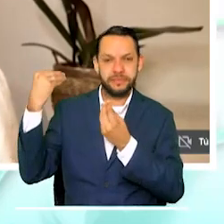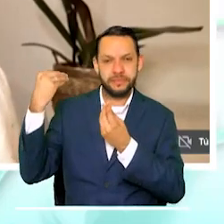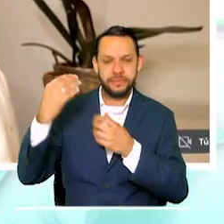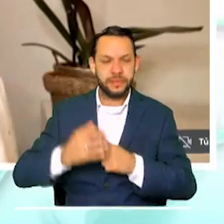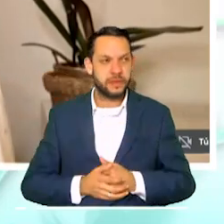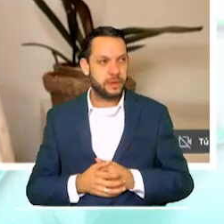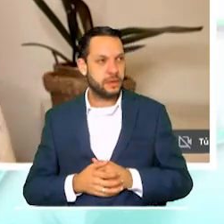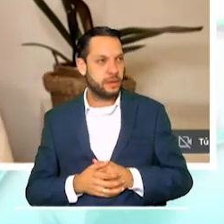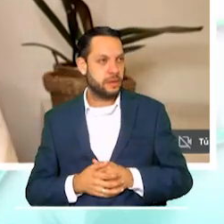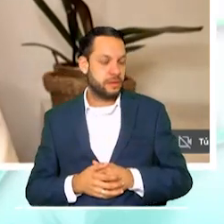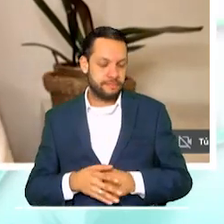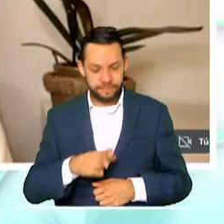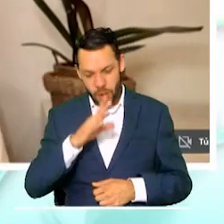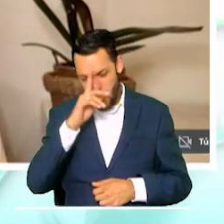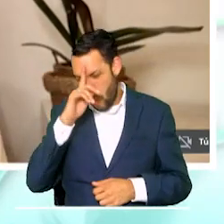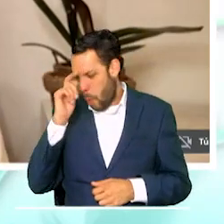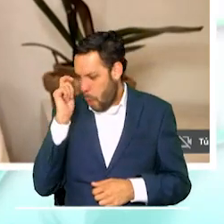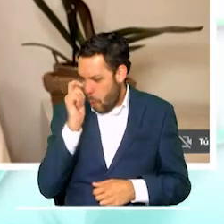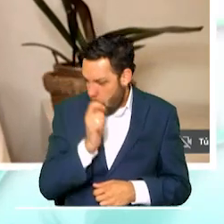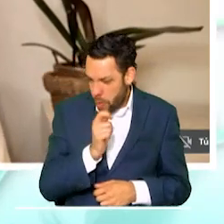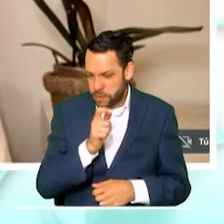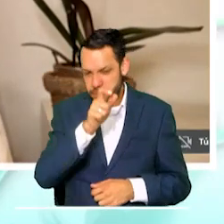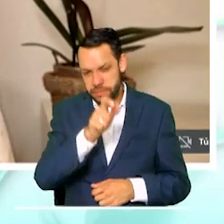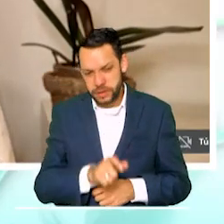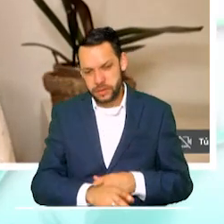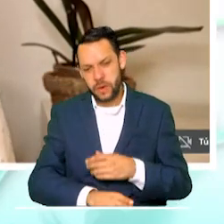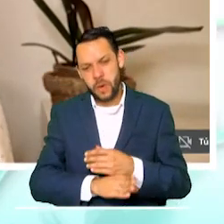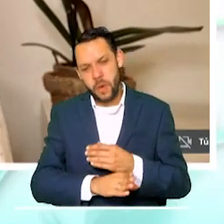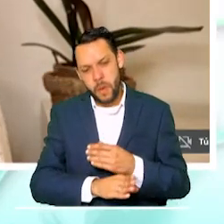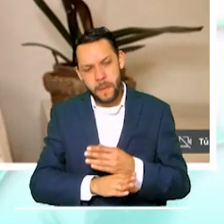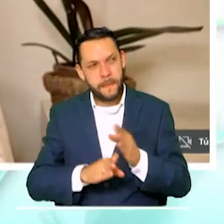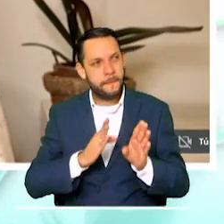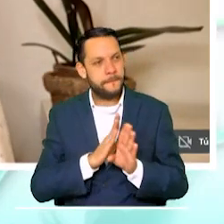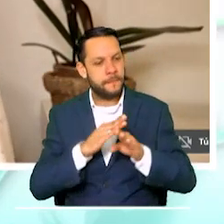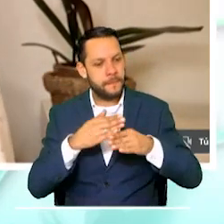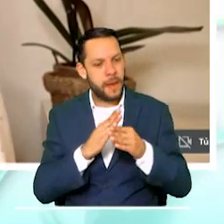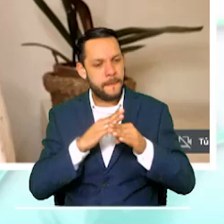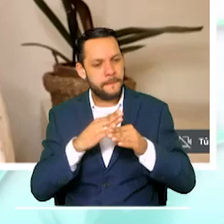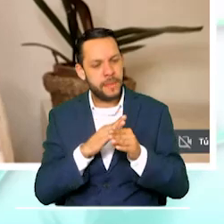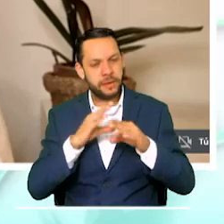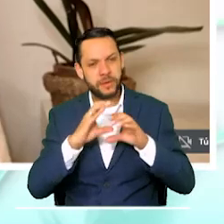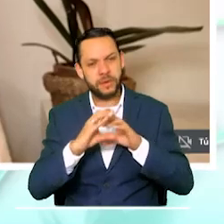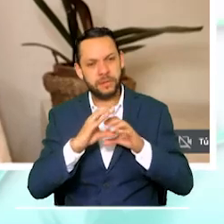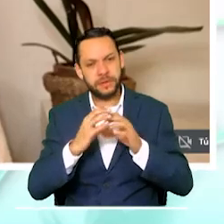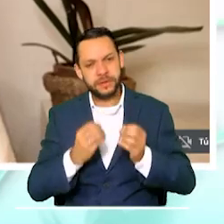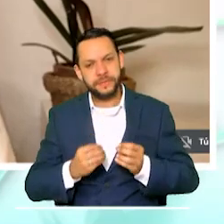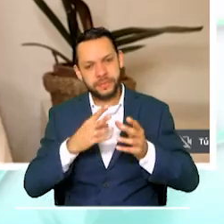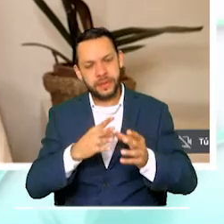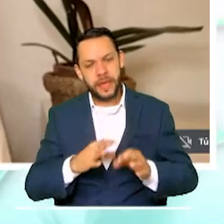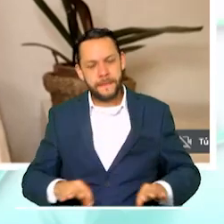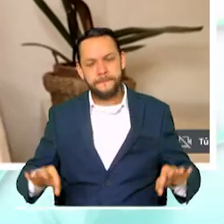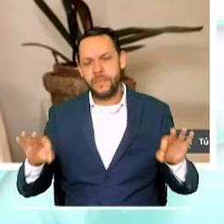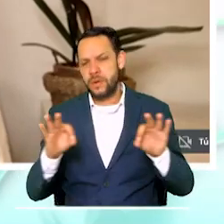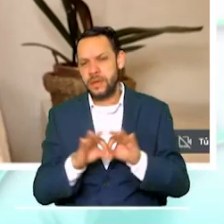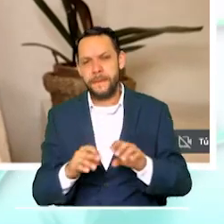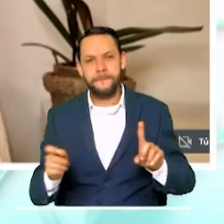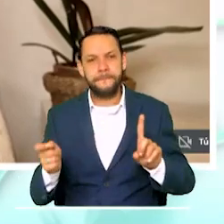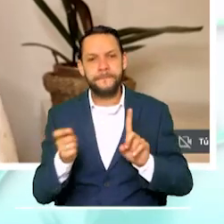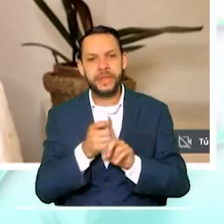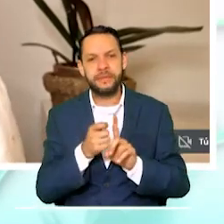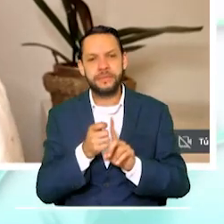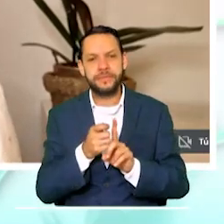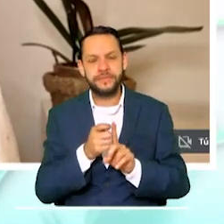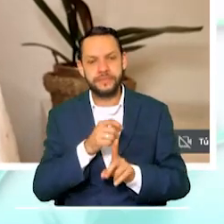Pues para mí sería un honor poder estar con ustedes compartiendo. Y mira que el principio fundamental nos lo enseñan